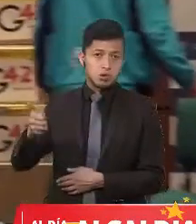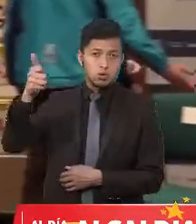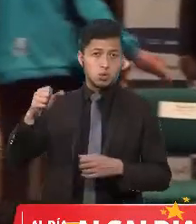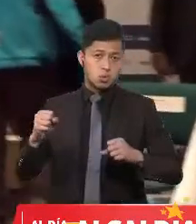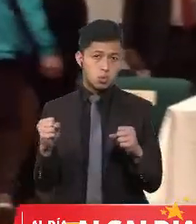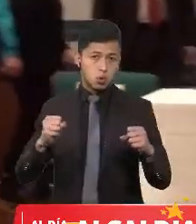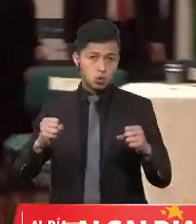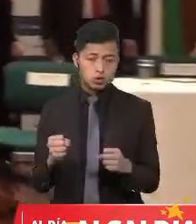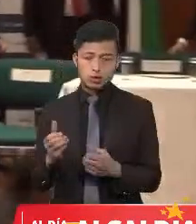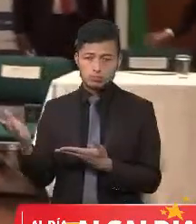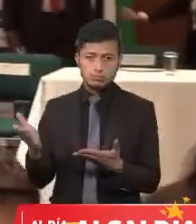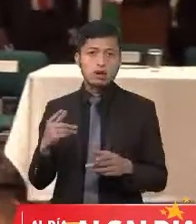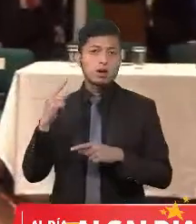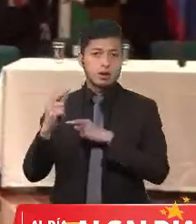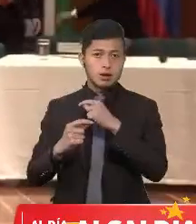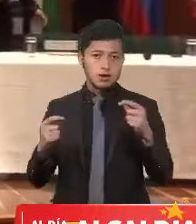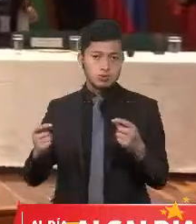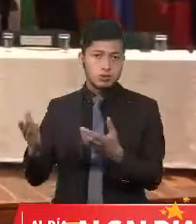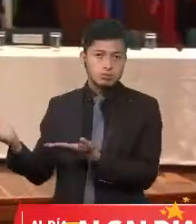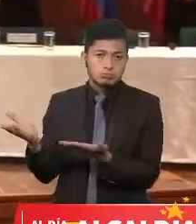Bogotá, Claudia López.